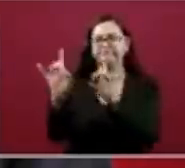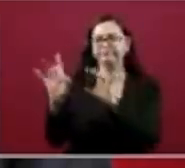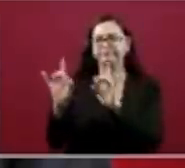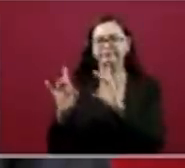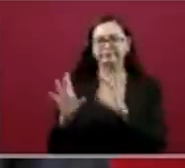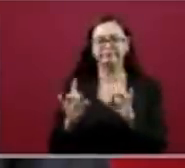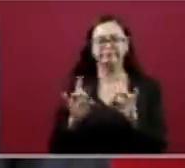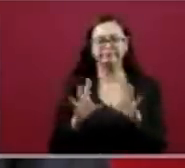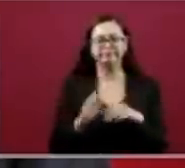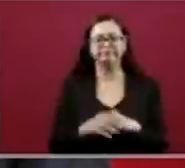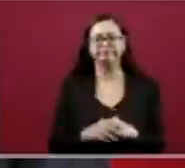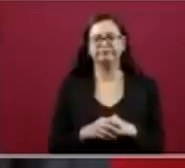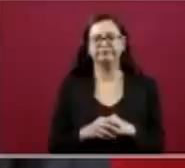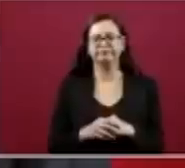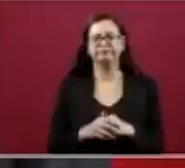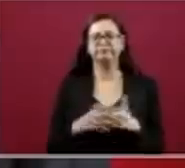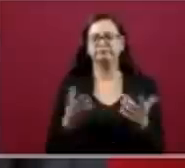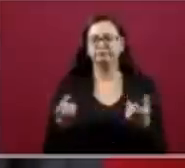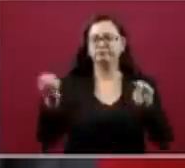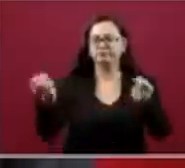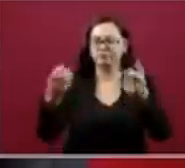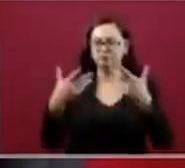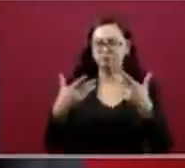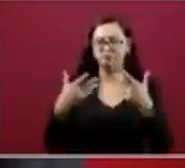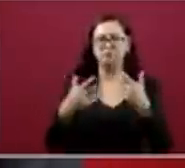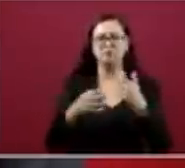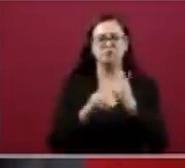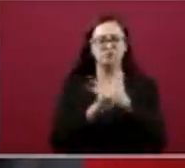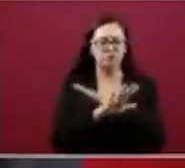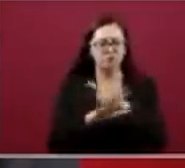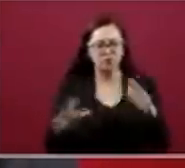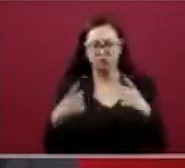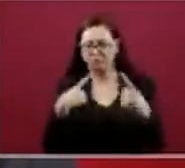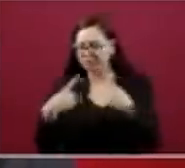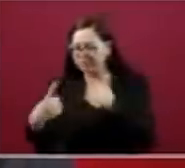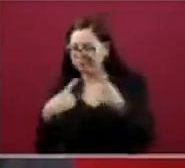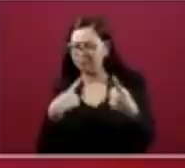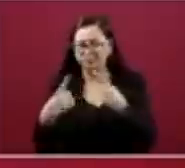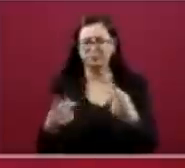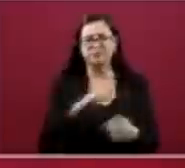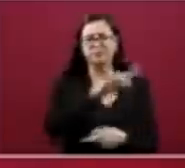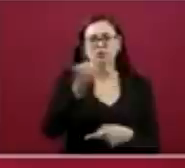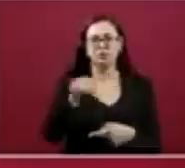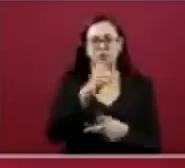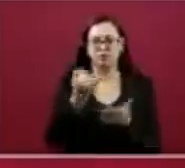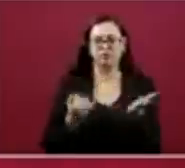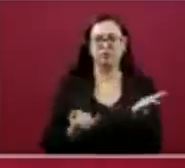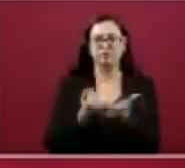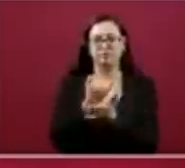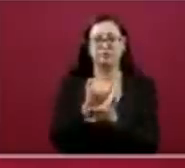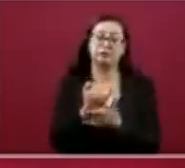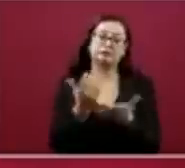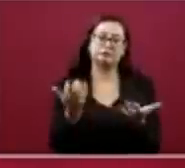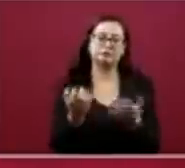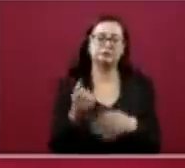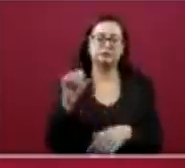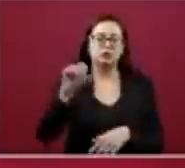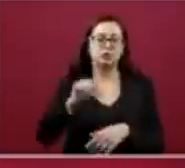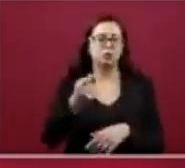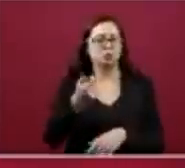Nos informamos de todo lo que pasa y tomamos decisiones. Entonces, ahora se nos hizo un poco tarde. Por